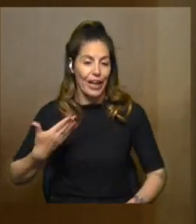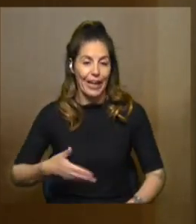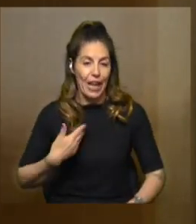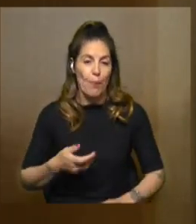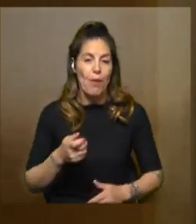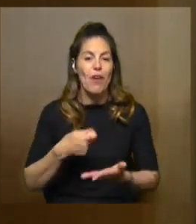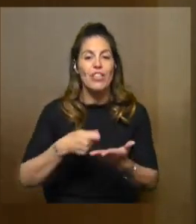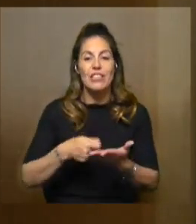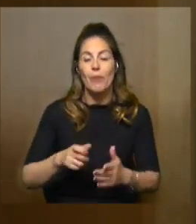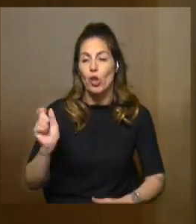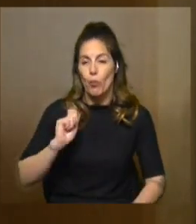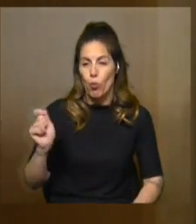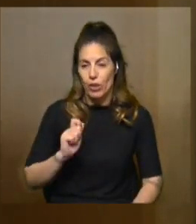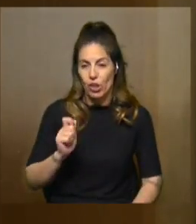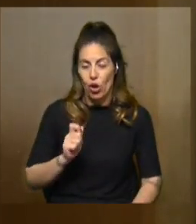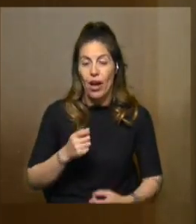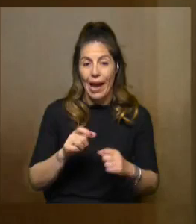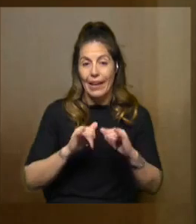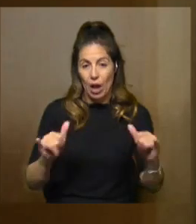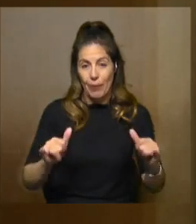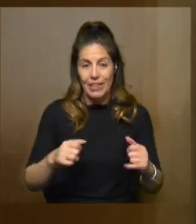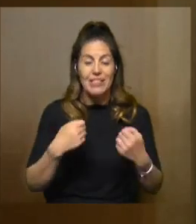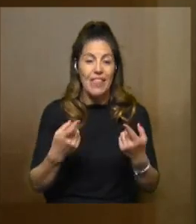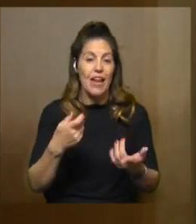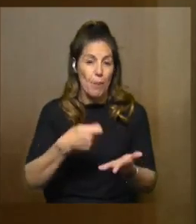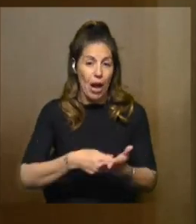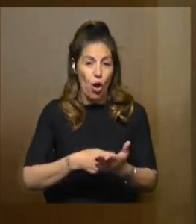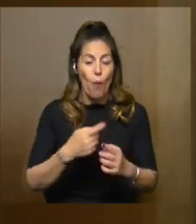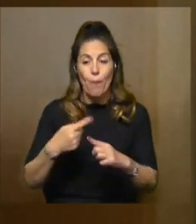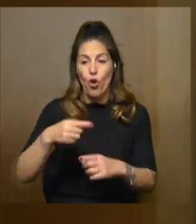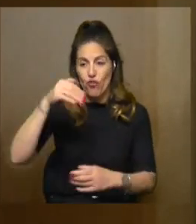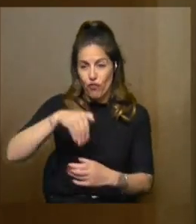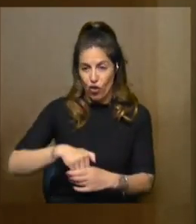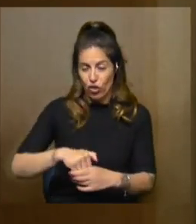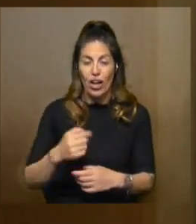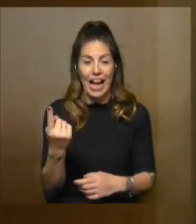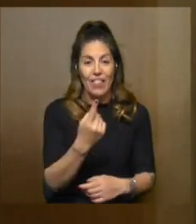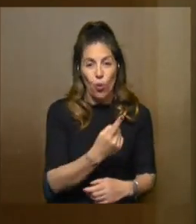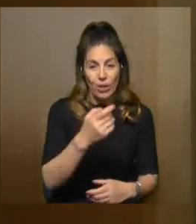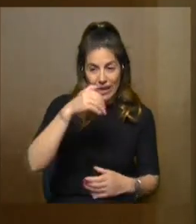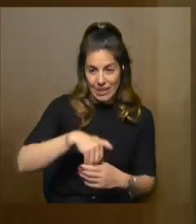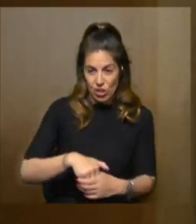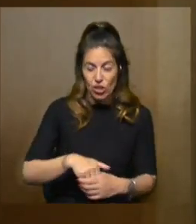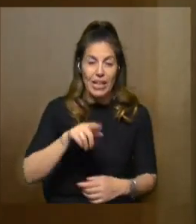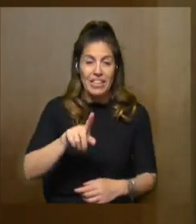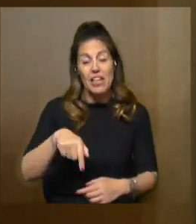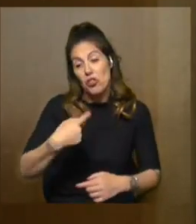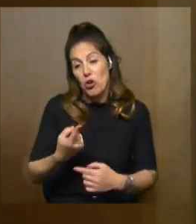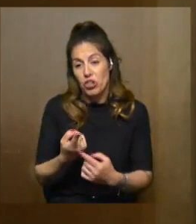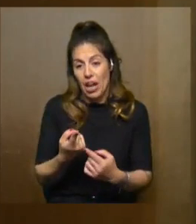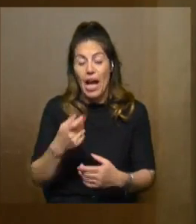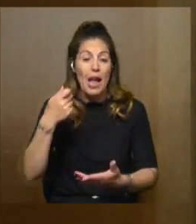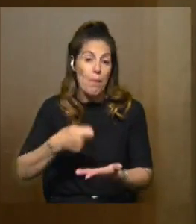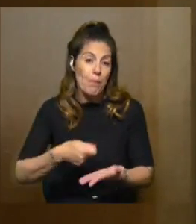las campañas. Financiamiento público está dado en el pago por voto en cada una de las elecciones, y esta sería otra arista, el